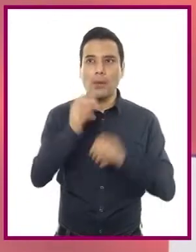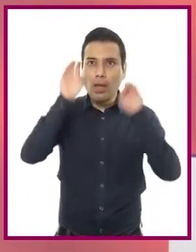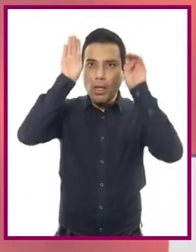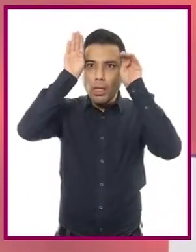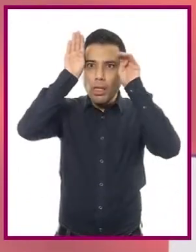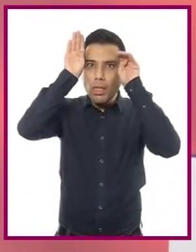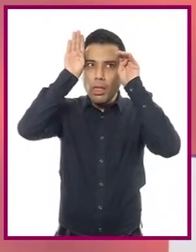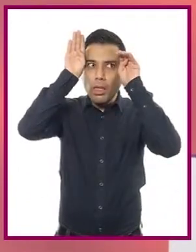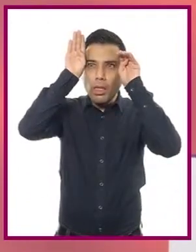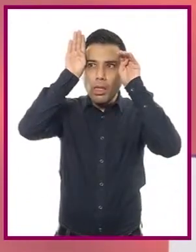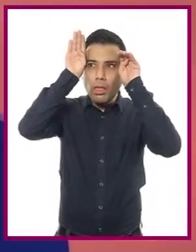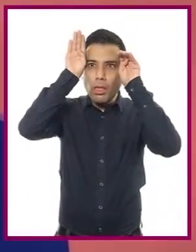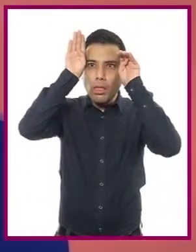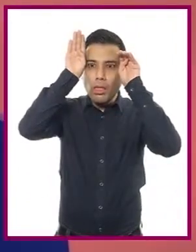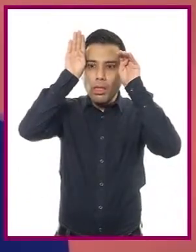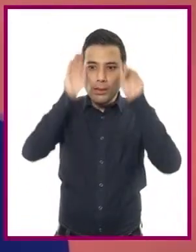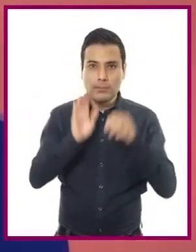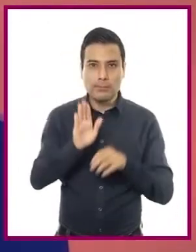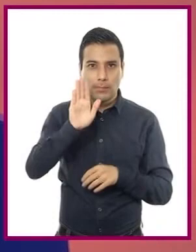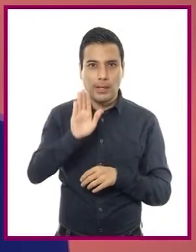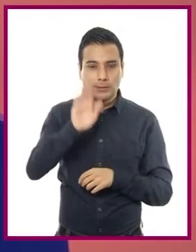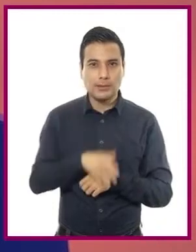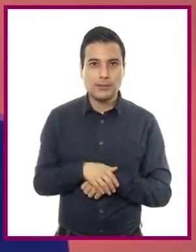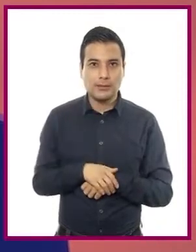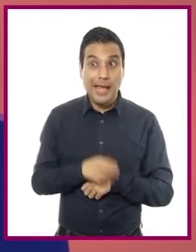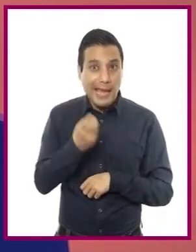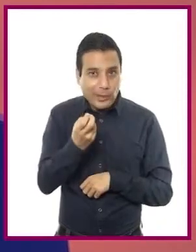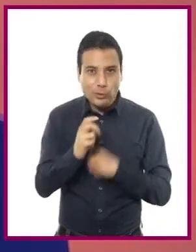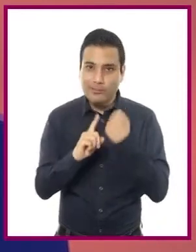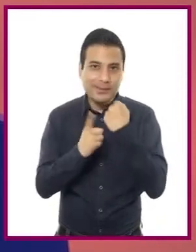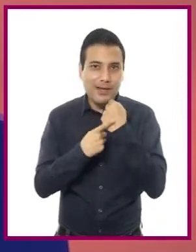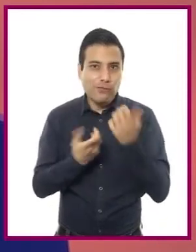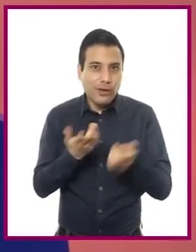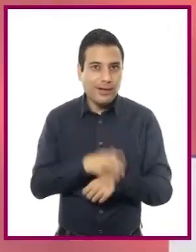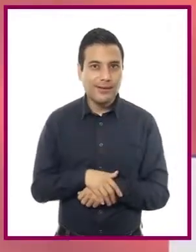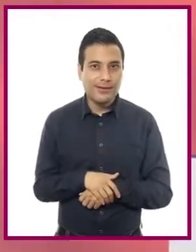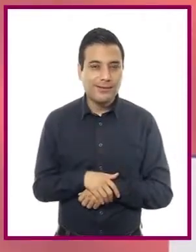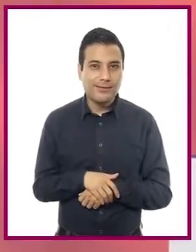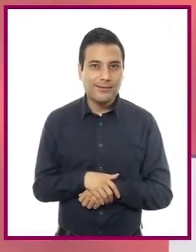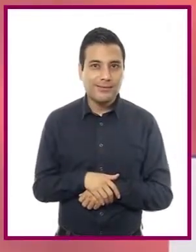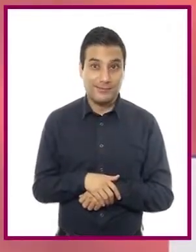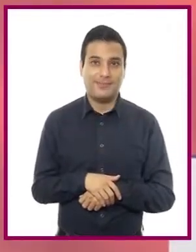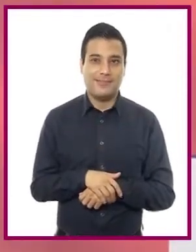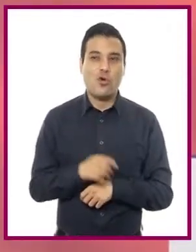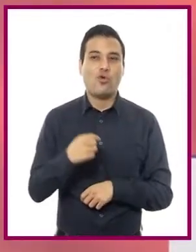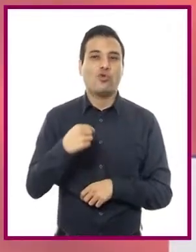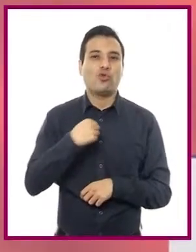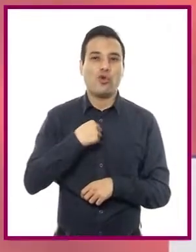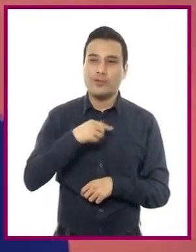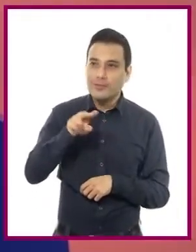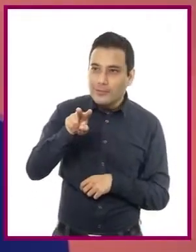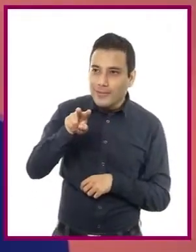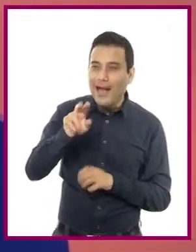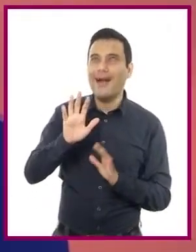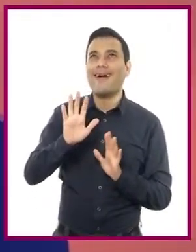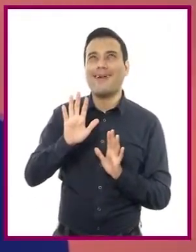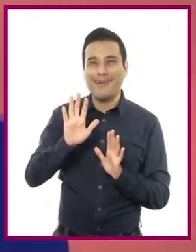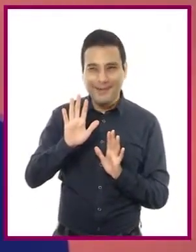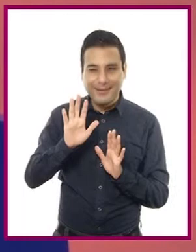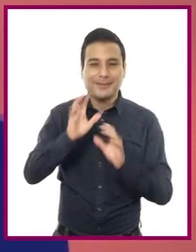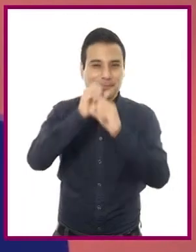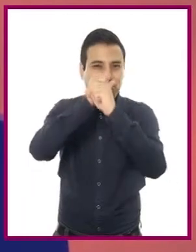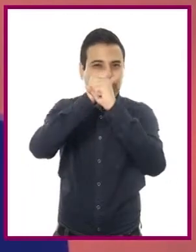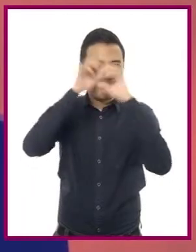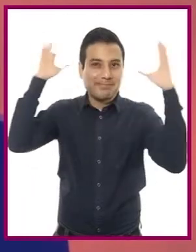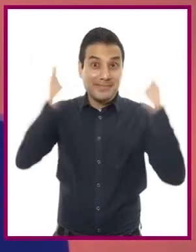un perrote le robó su chuleta. Esa es una metáfora que nos permite imaginarnos tu reacción. En eso